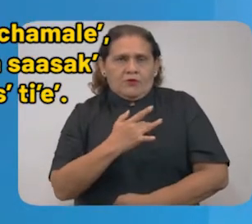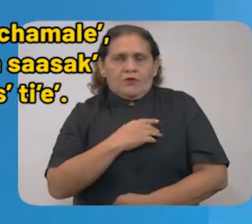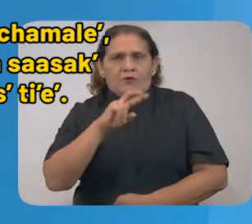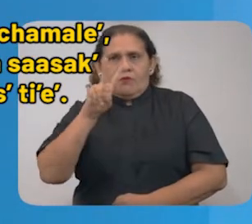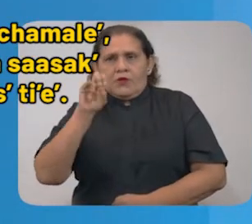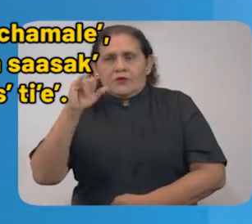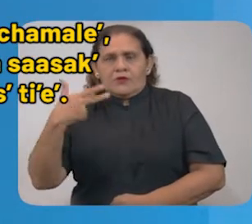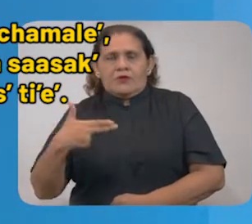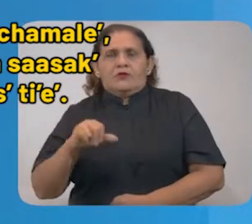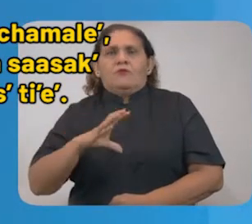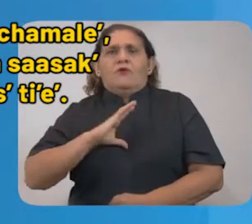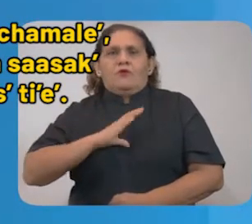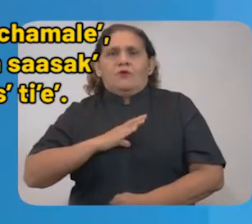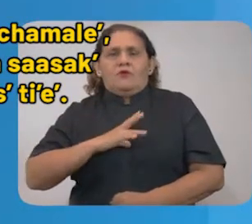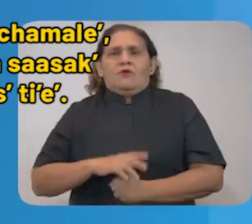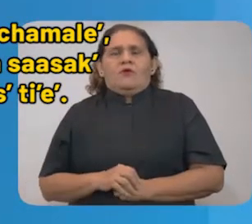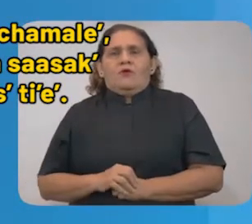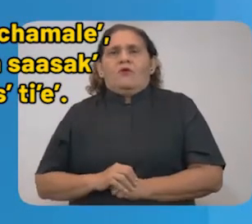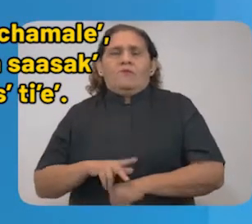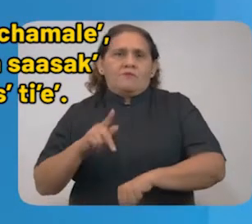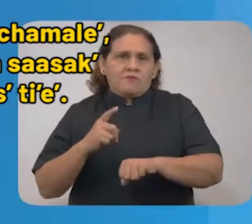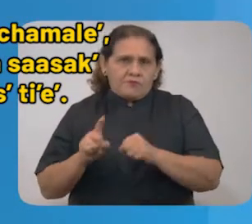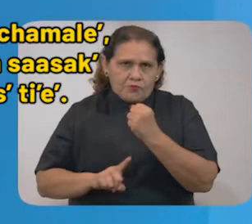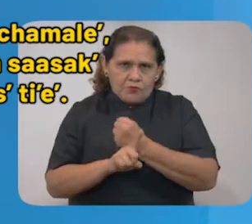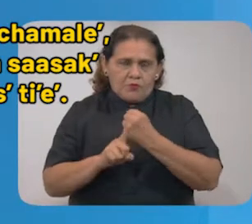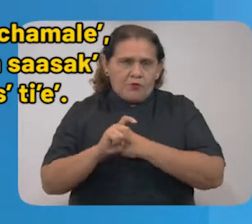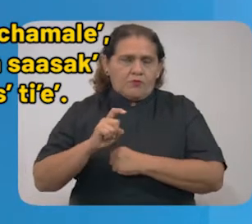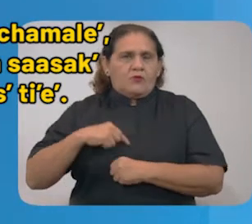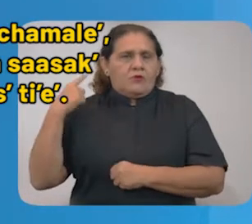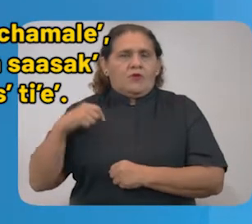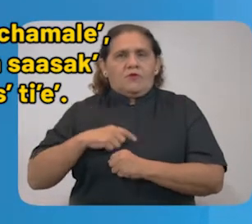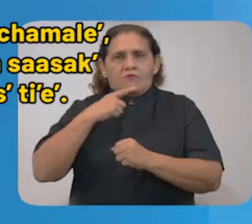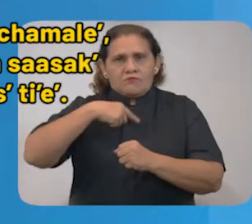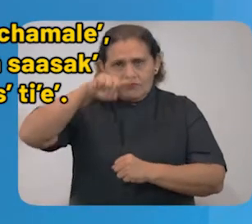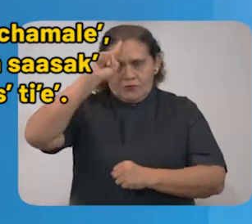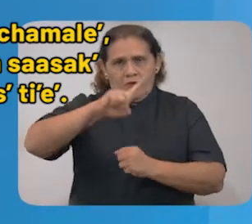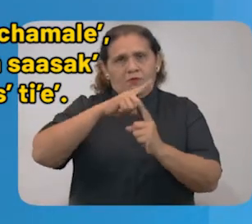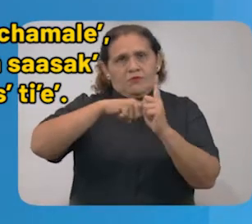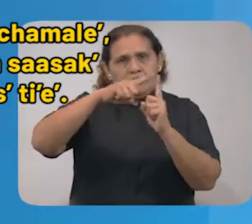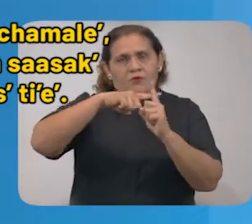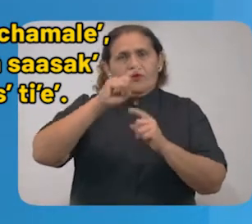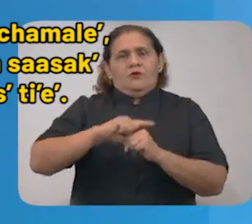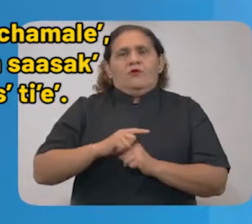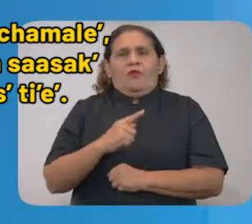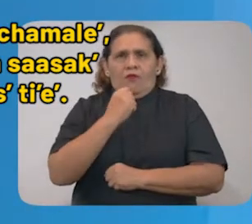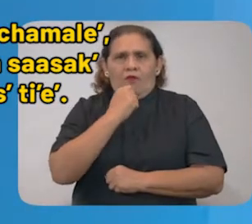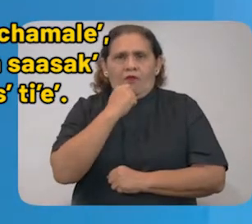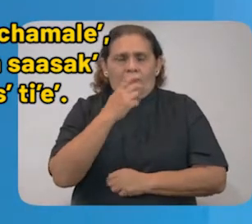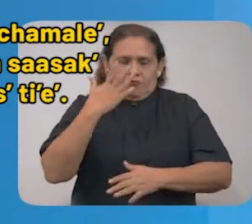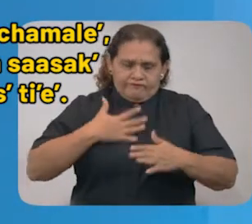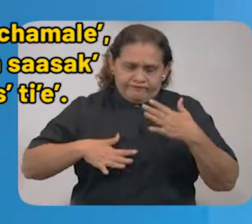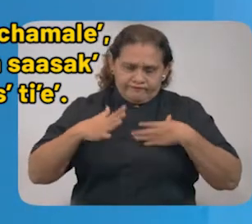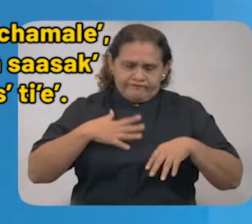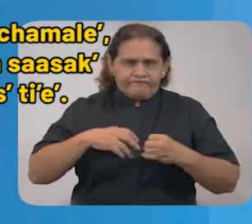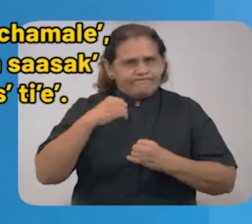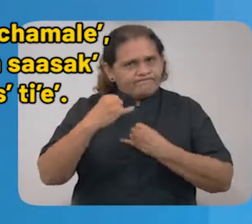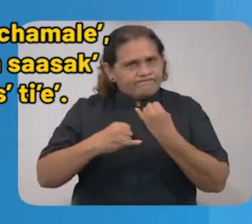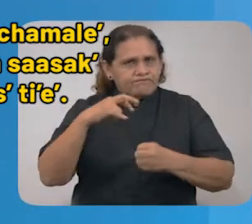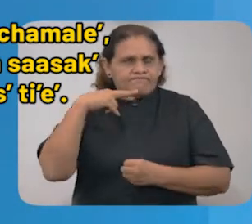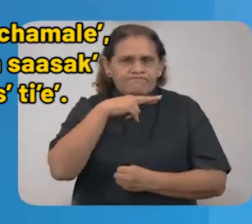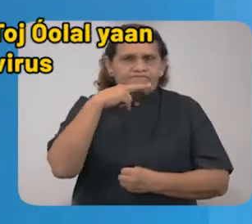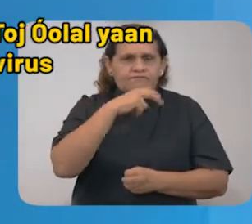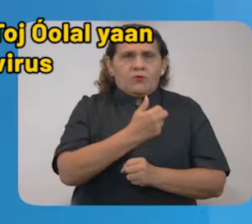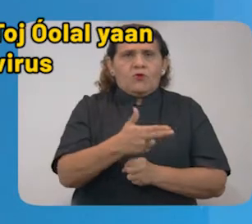VIH, cáncer o tabaquismo. Si presentan fiebre, cansancio o tos seca, acudir de inmediato al centro de salud más